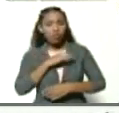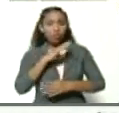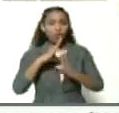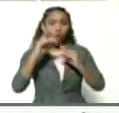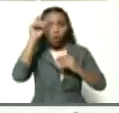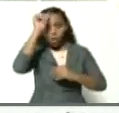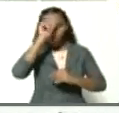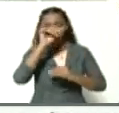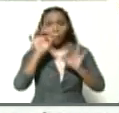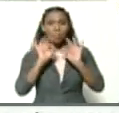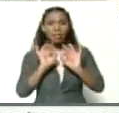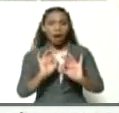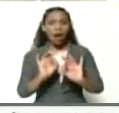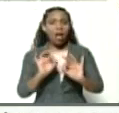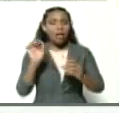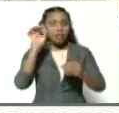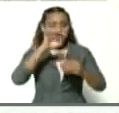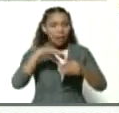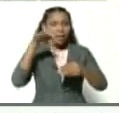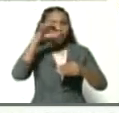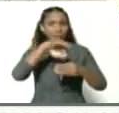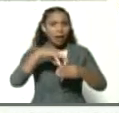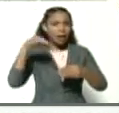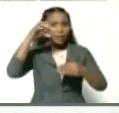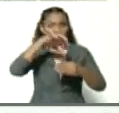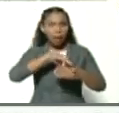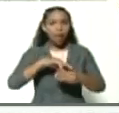en especial. Sembrar, sembrar, sembrar.